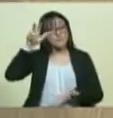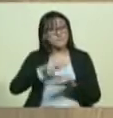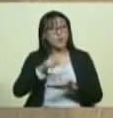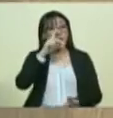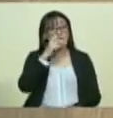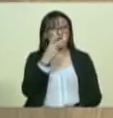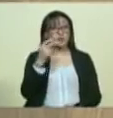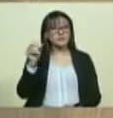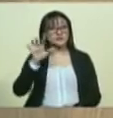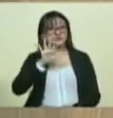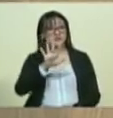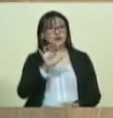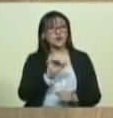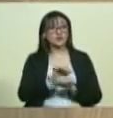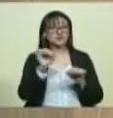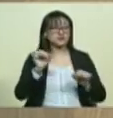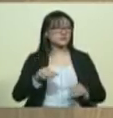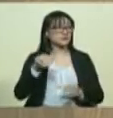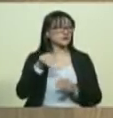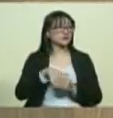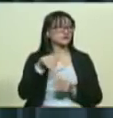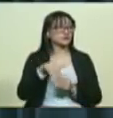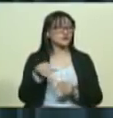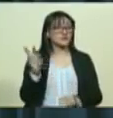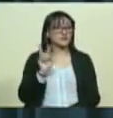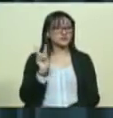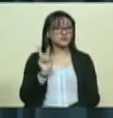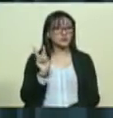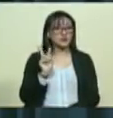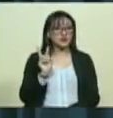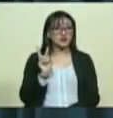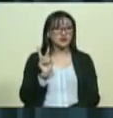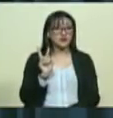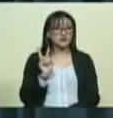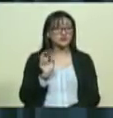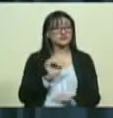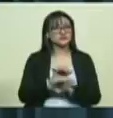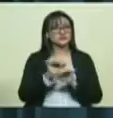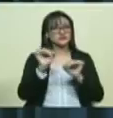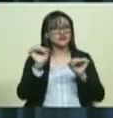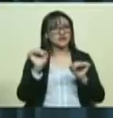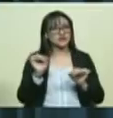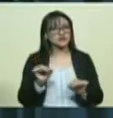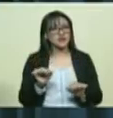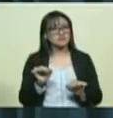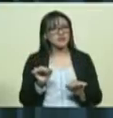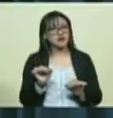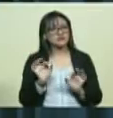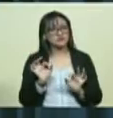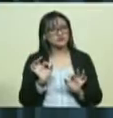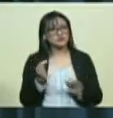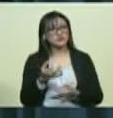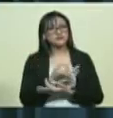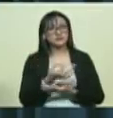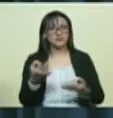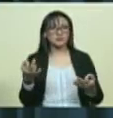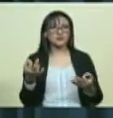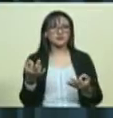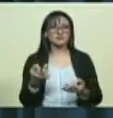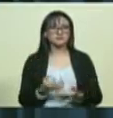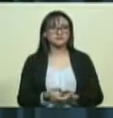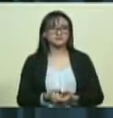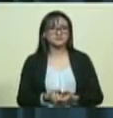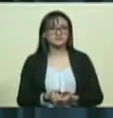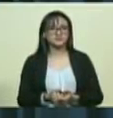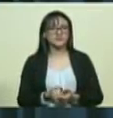2005 que el sistema electoral venezolano era un sistema absolutamente transparente no solamente el centro